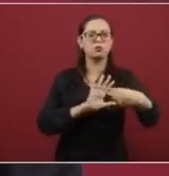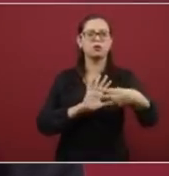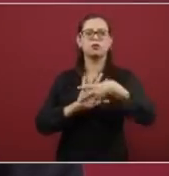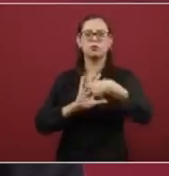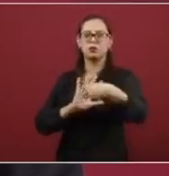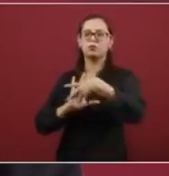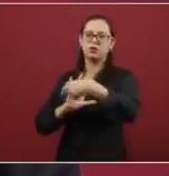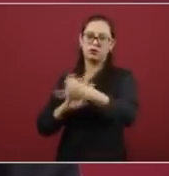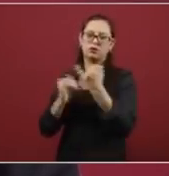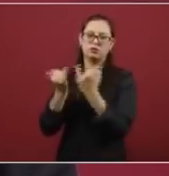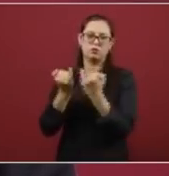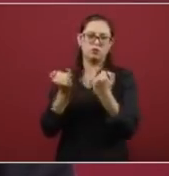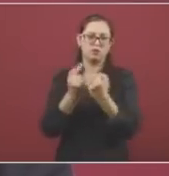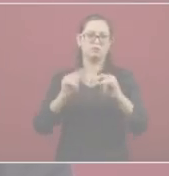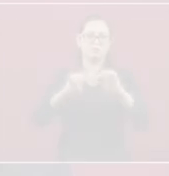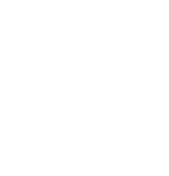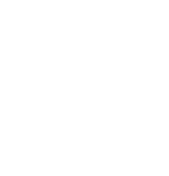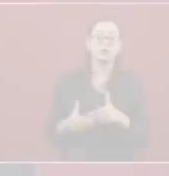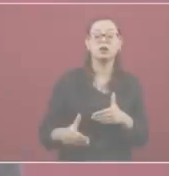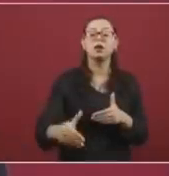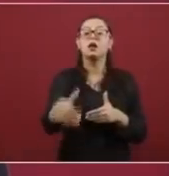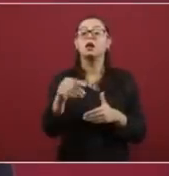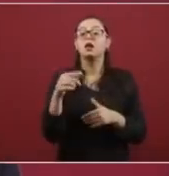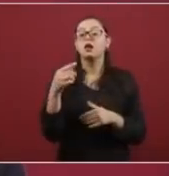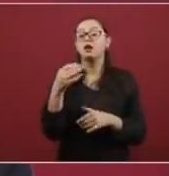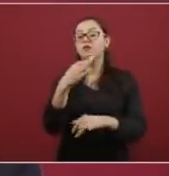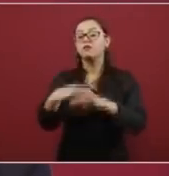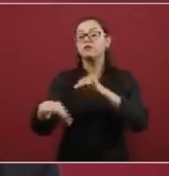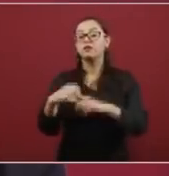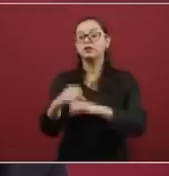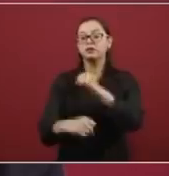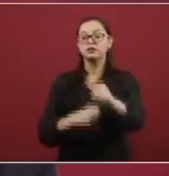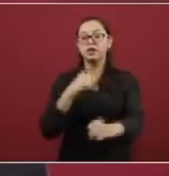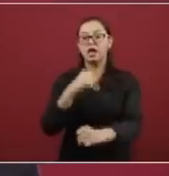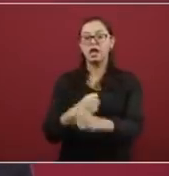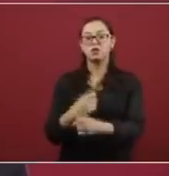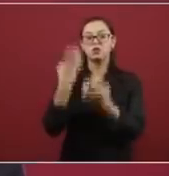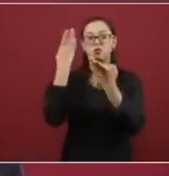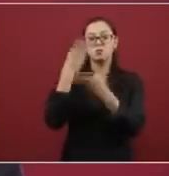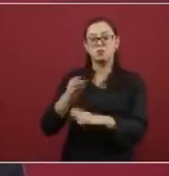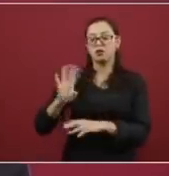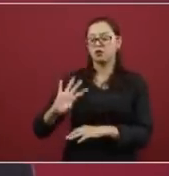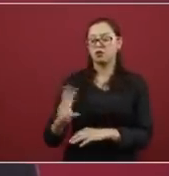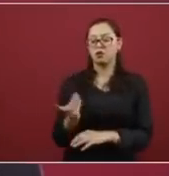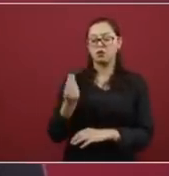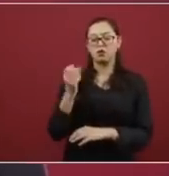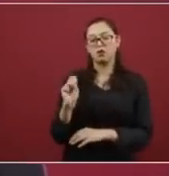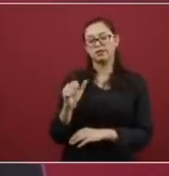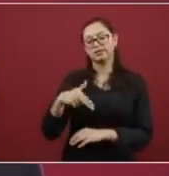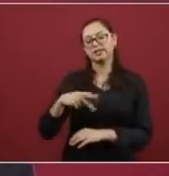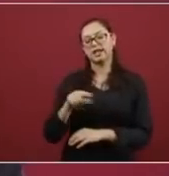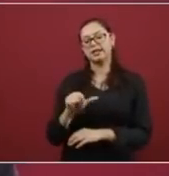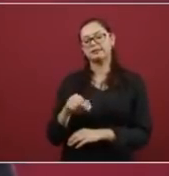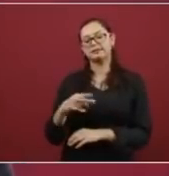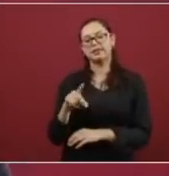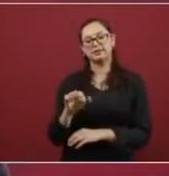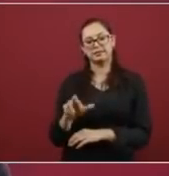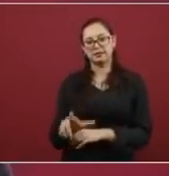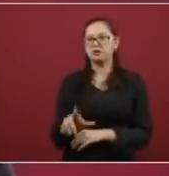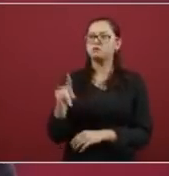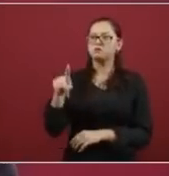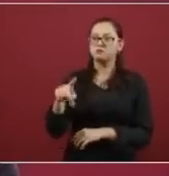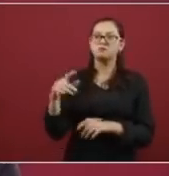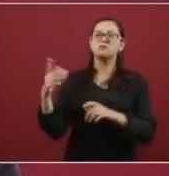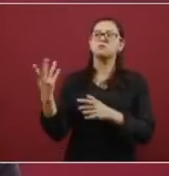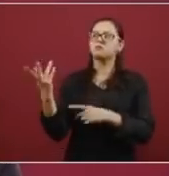nacionales, inclusive extranjeros. En conferencia de prensa matutina este 26 de marzo, el titular del Ejecutivo invitó